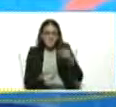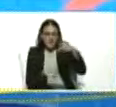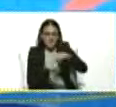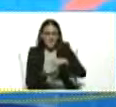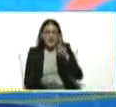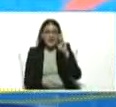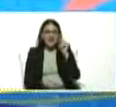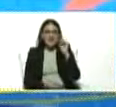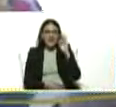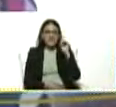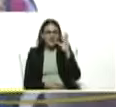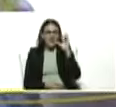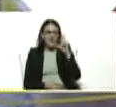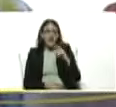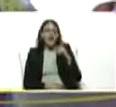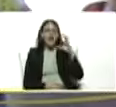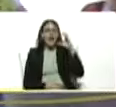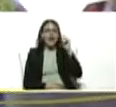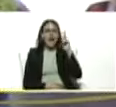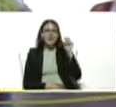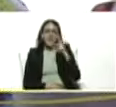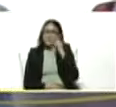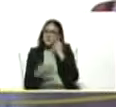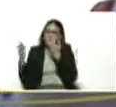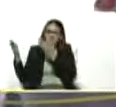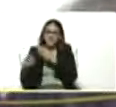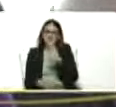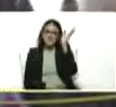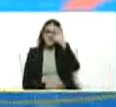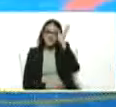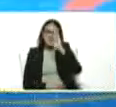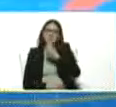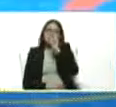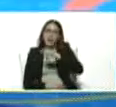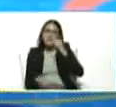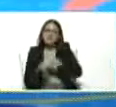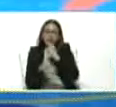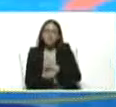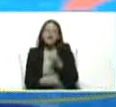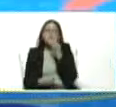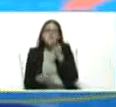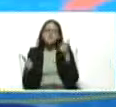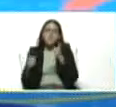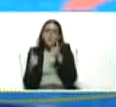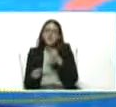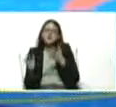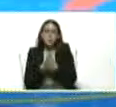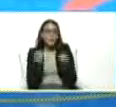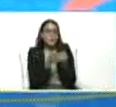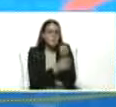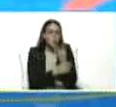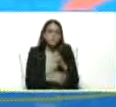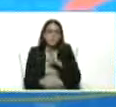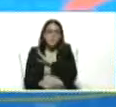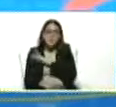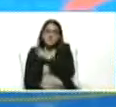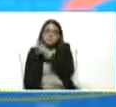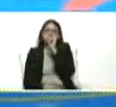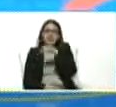allá en la reactivación de la industria y de la producción. Quiero